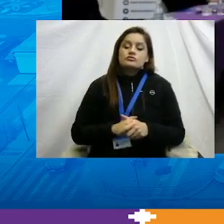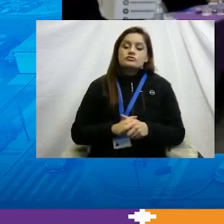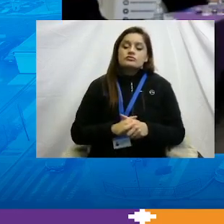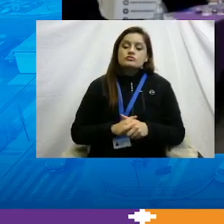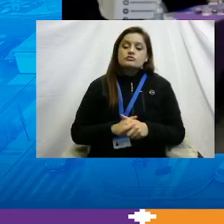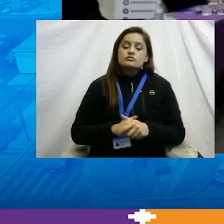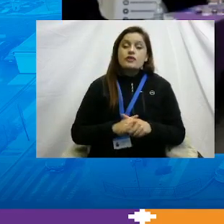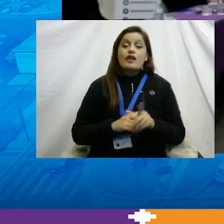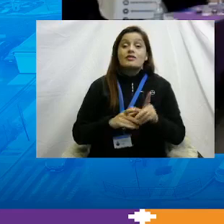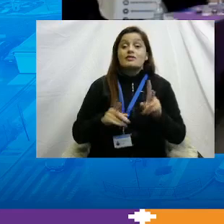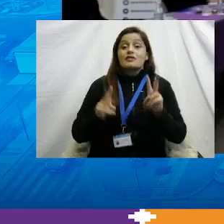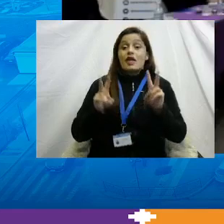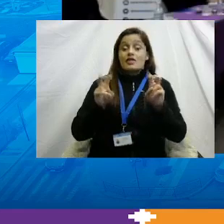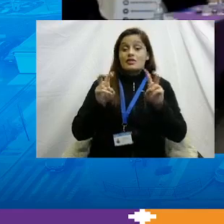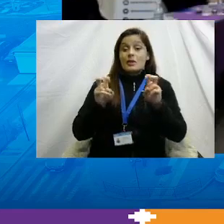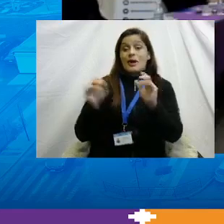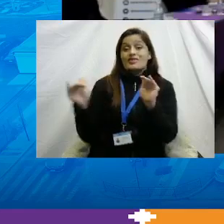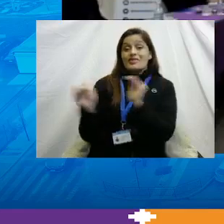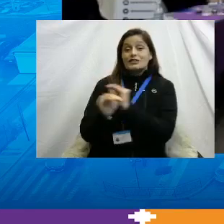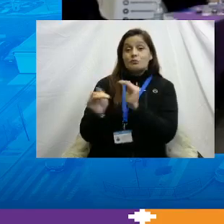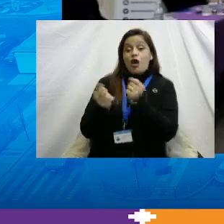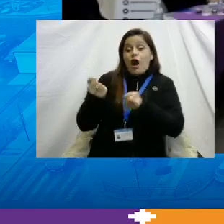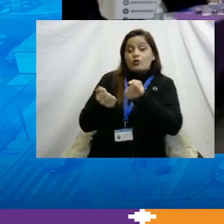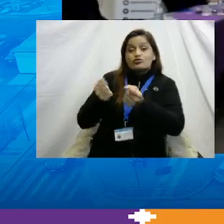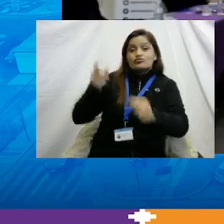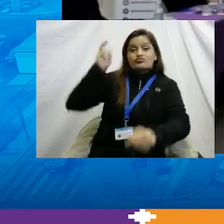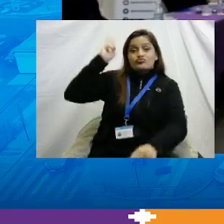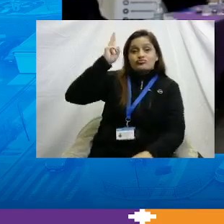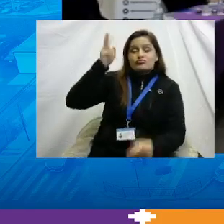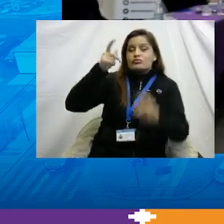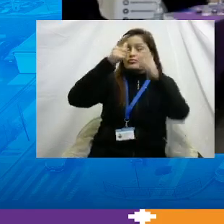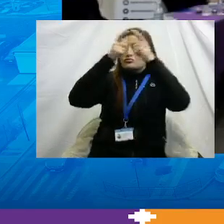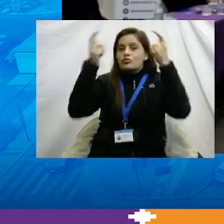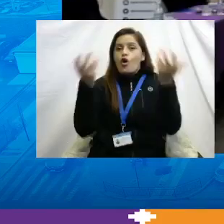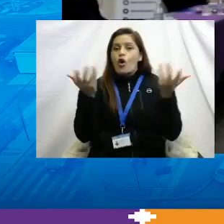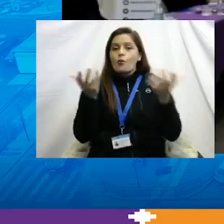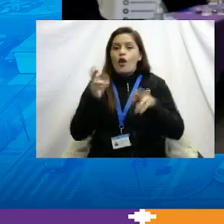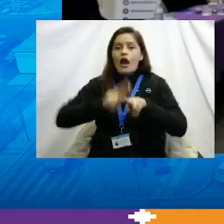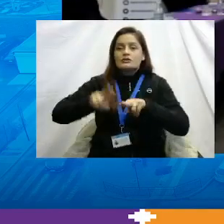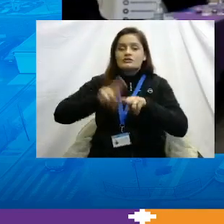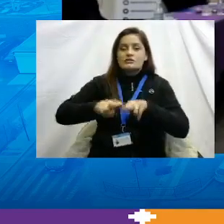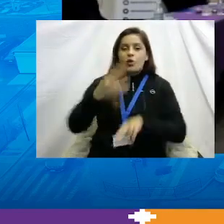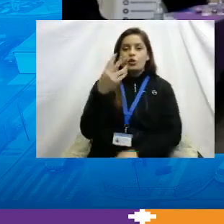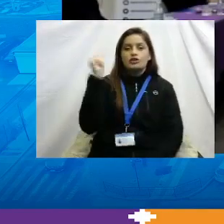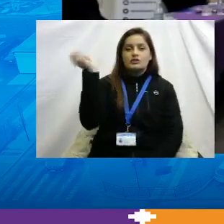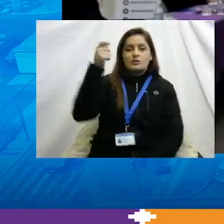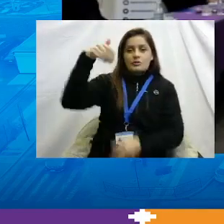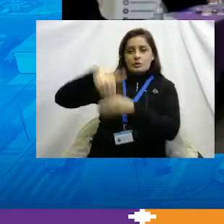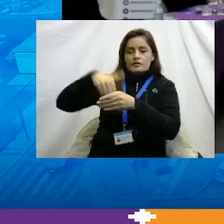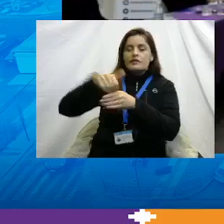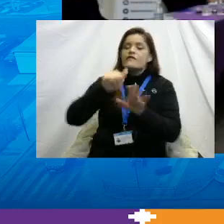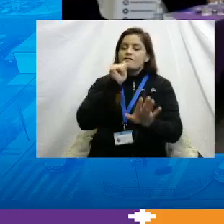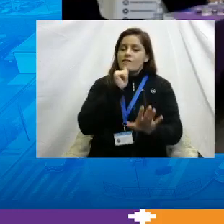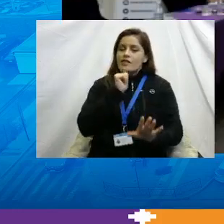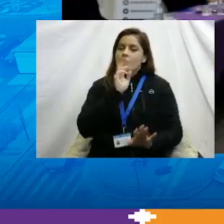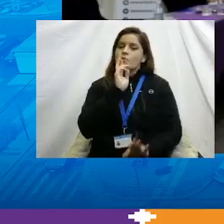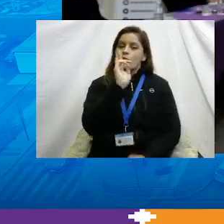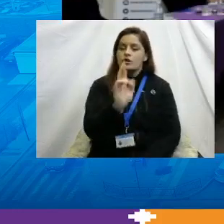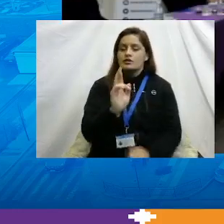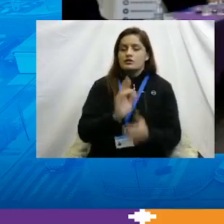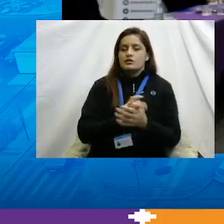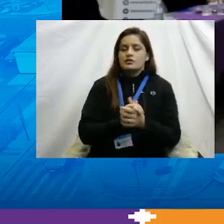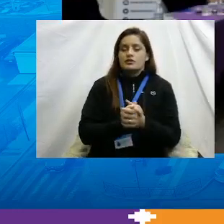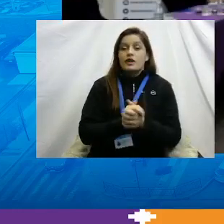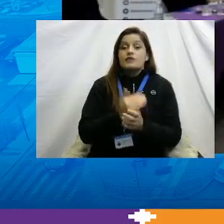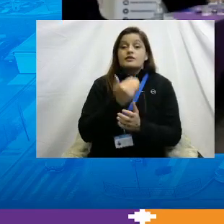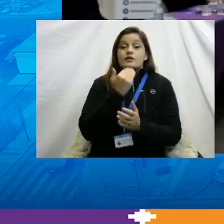el tema transporte plebiscito, hay que revisarlo también entre jurídico y administración. Hay un proceso también para poder reactivar